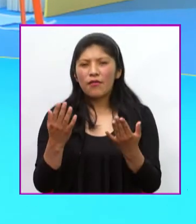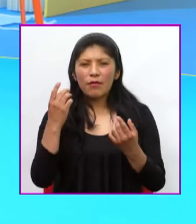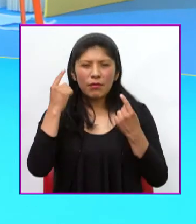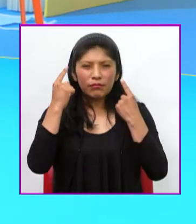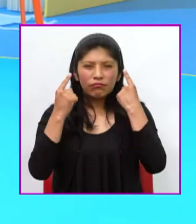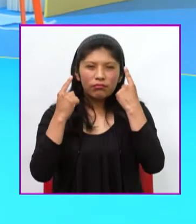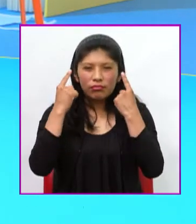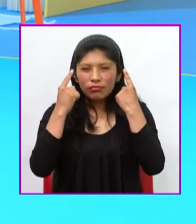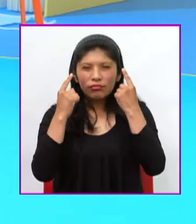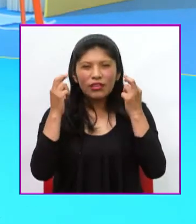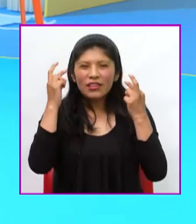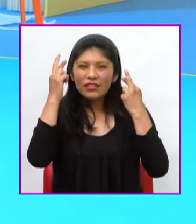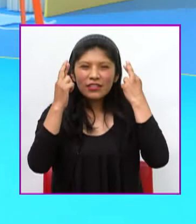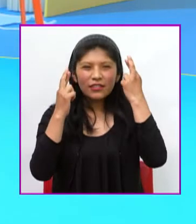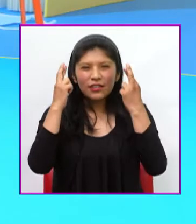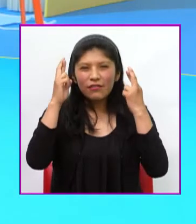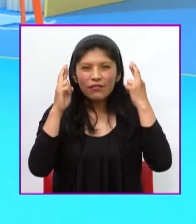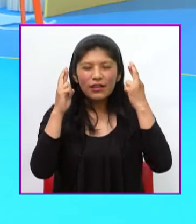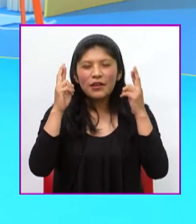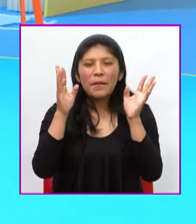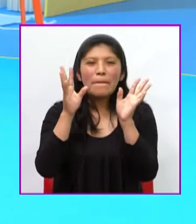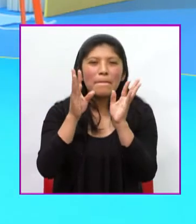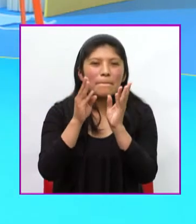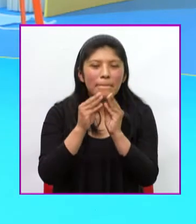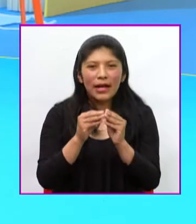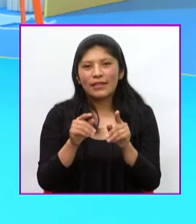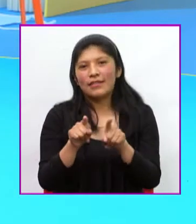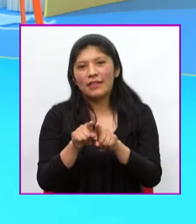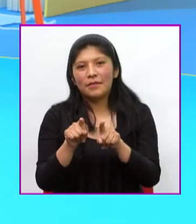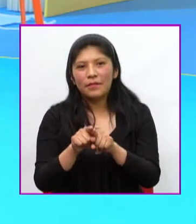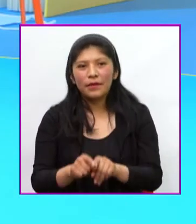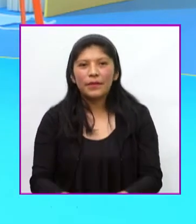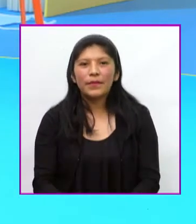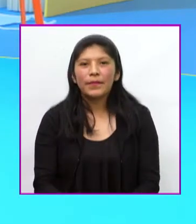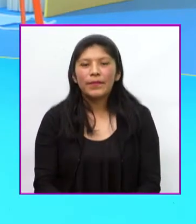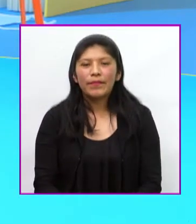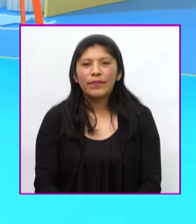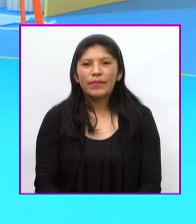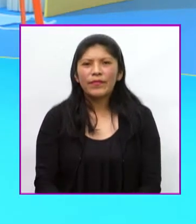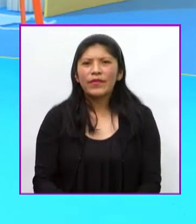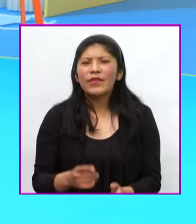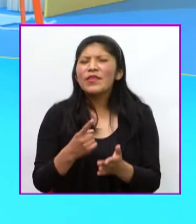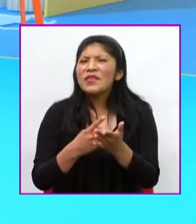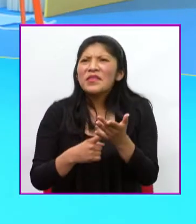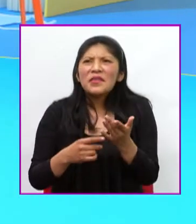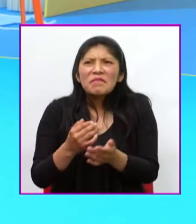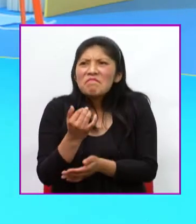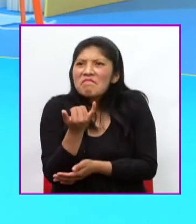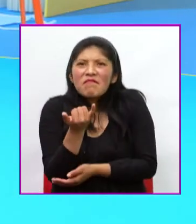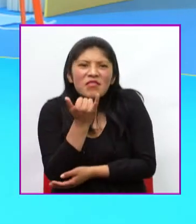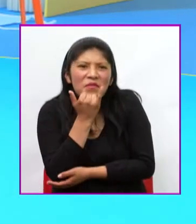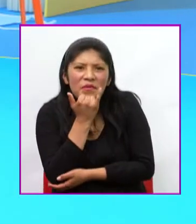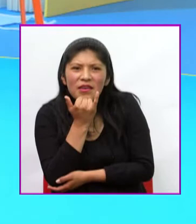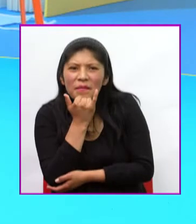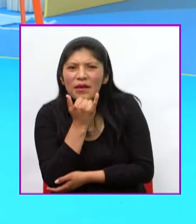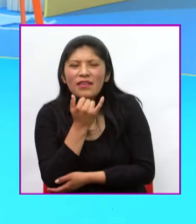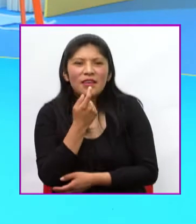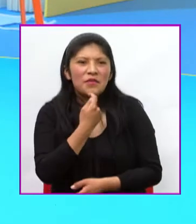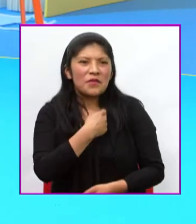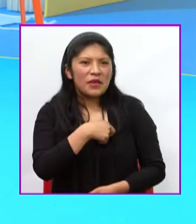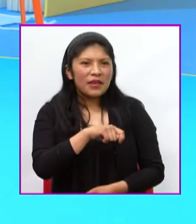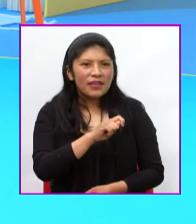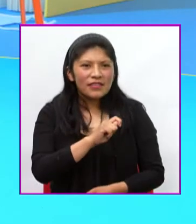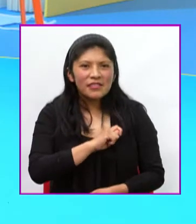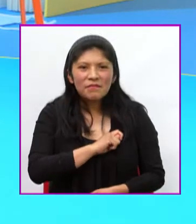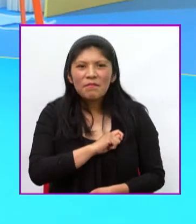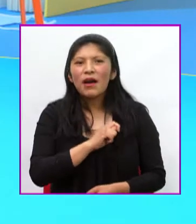analicemos y reflexionemos con lo siguiente. ¿Qué hubiera sido de España y